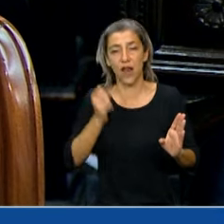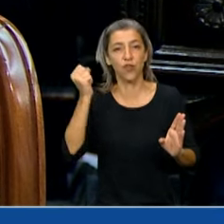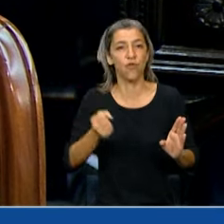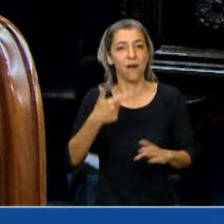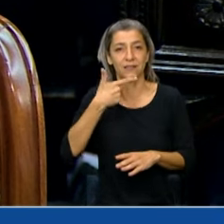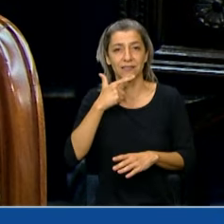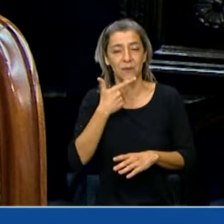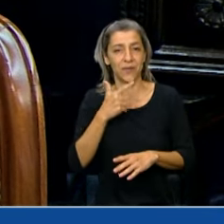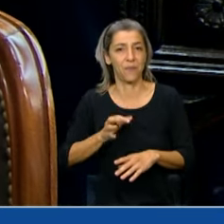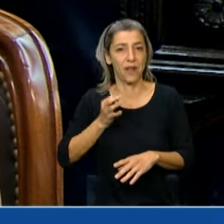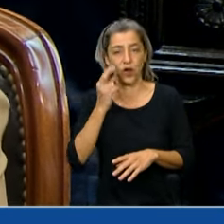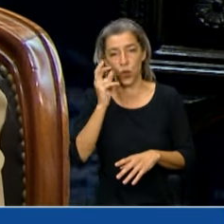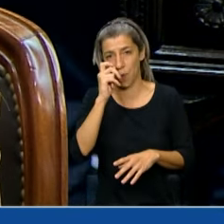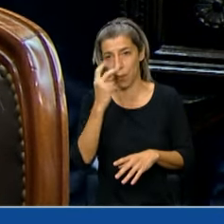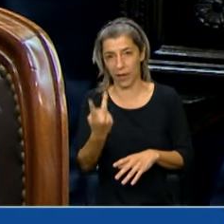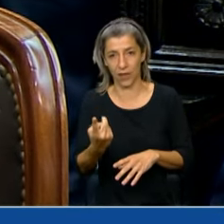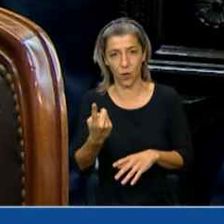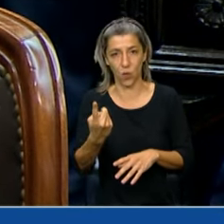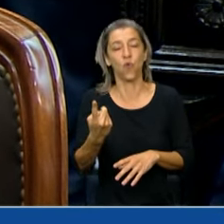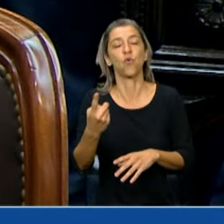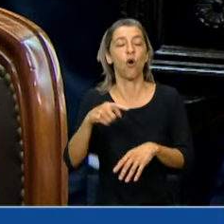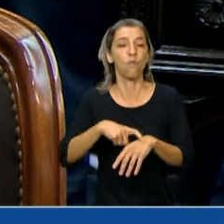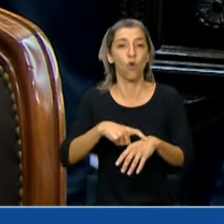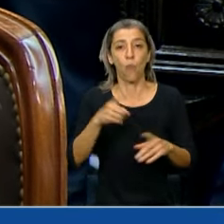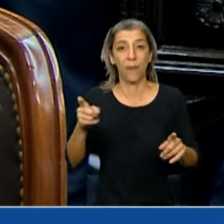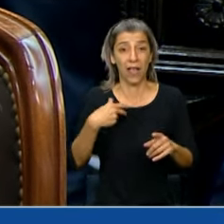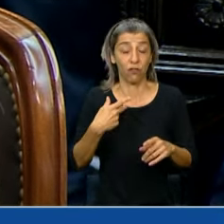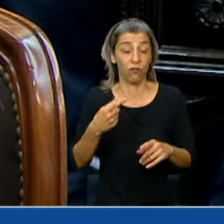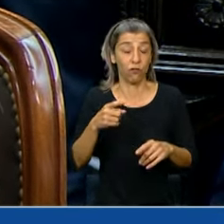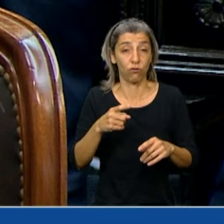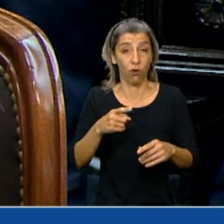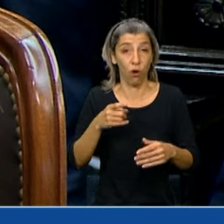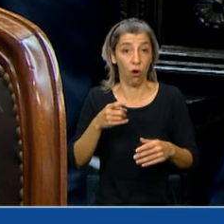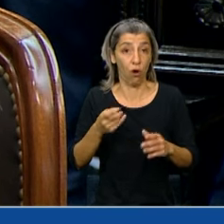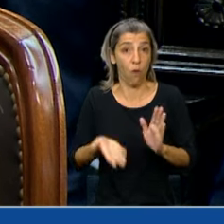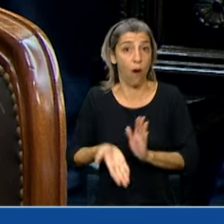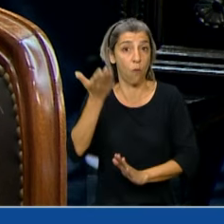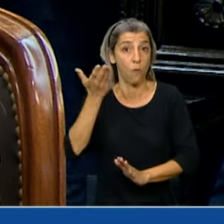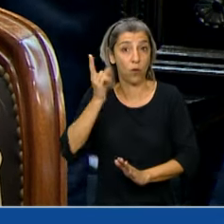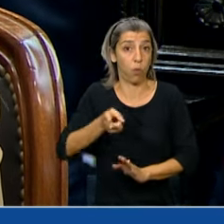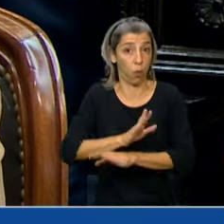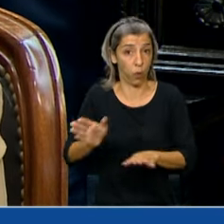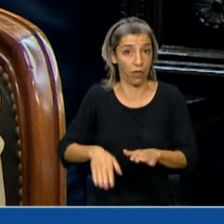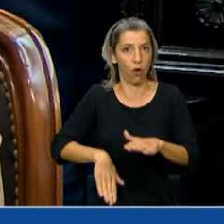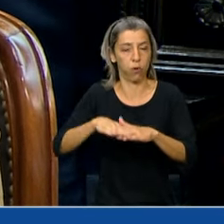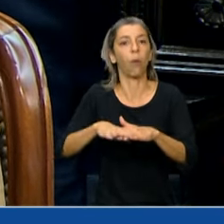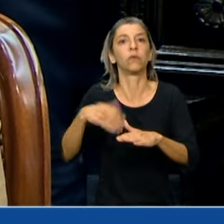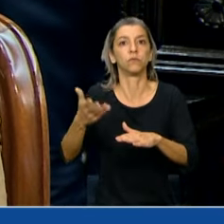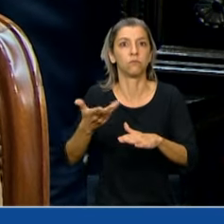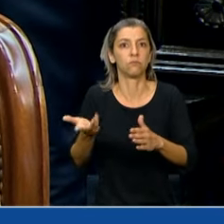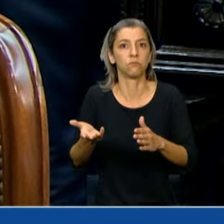del 2021 el valor del aumento o sea el aumento de los alquileres había superado la inflación de